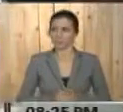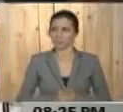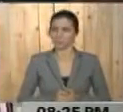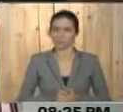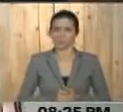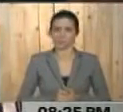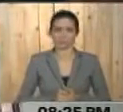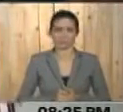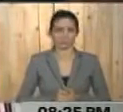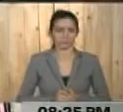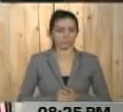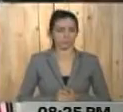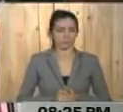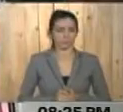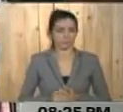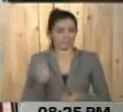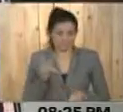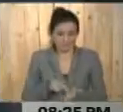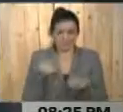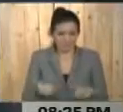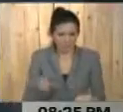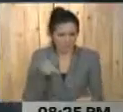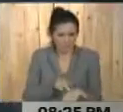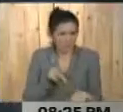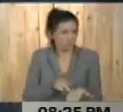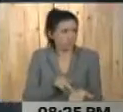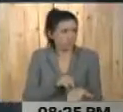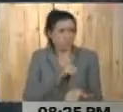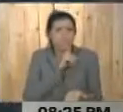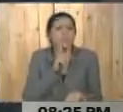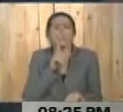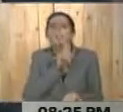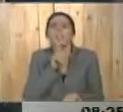Leandro Miranda. ¿Tú te llamas Leandro Miranda? ¿Ese es tu nombre?